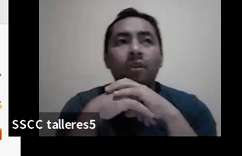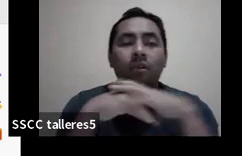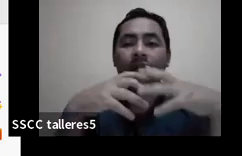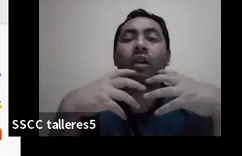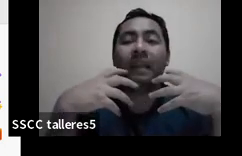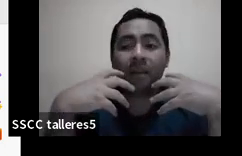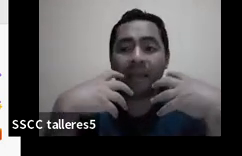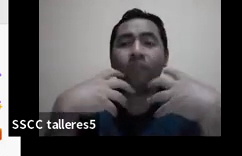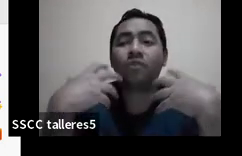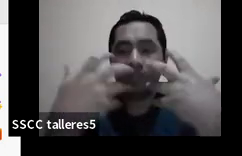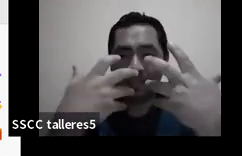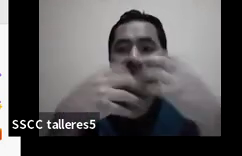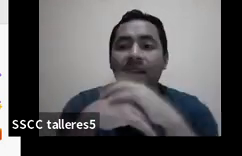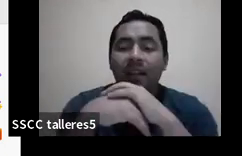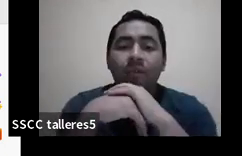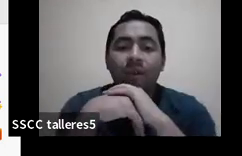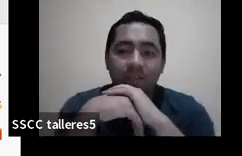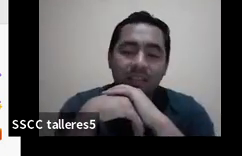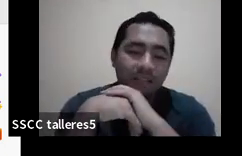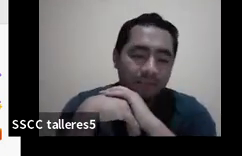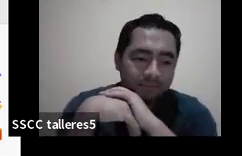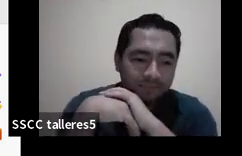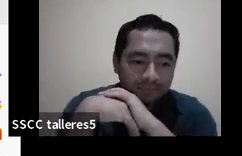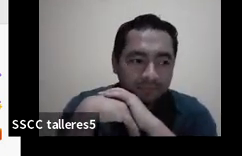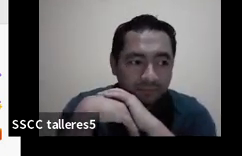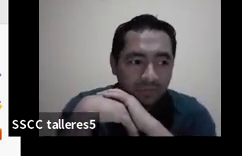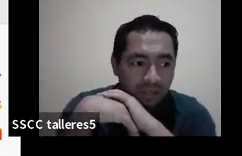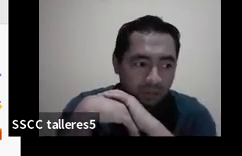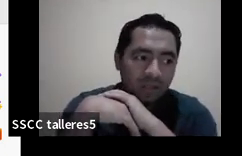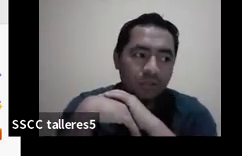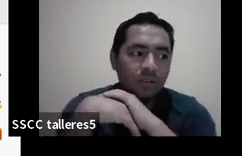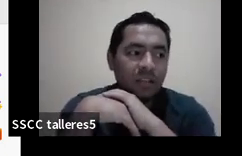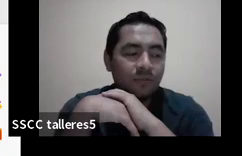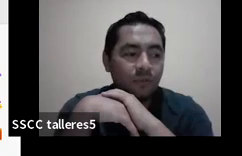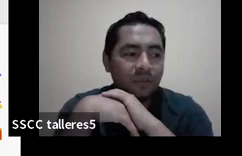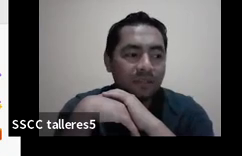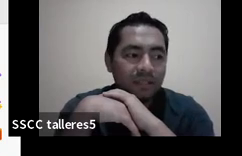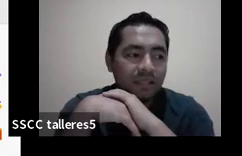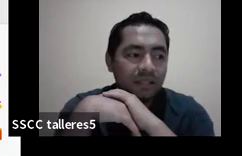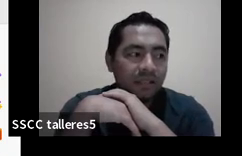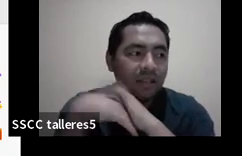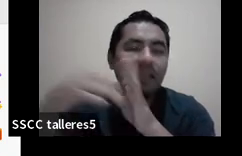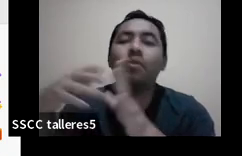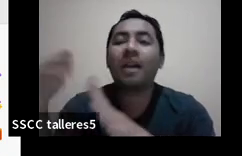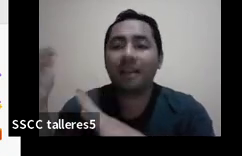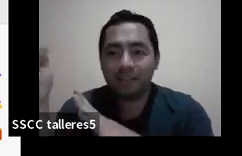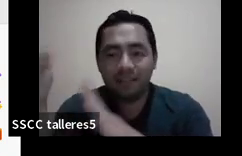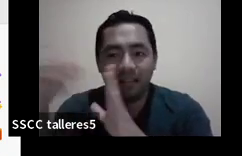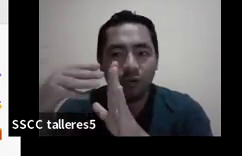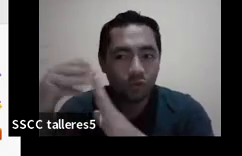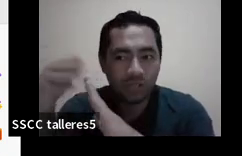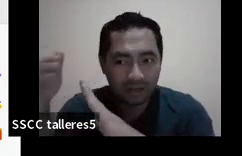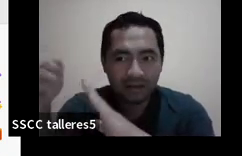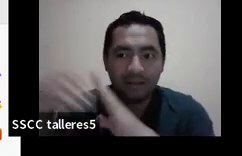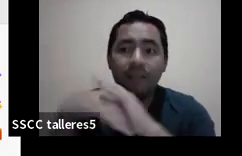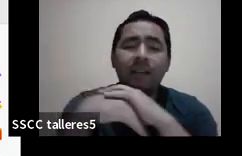un poco de en qué consiste la lengua de señas, cuáles son las formas equivocadas